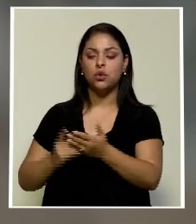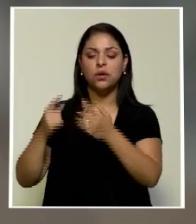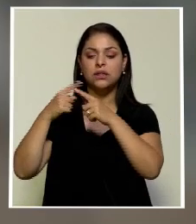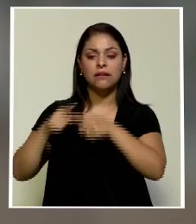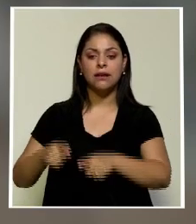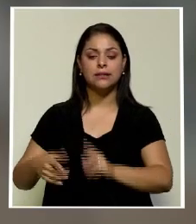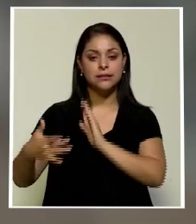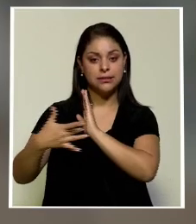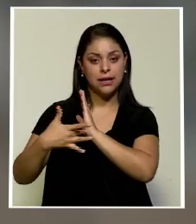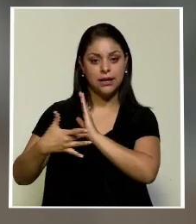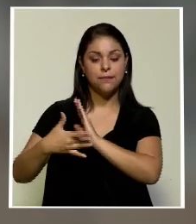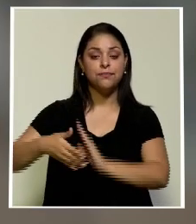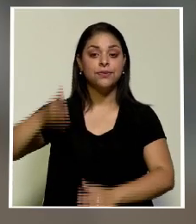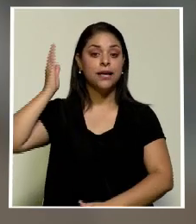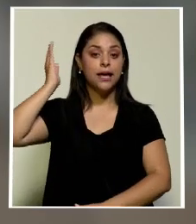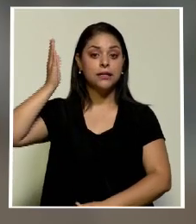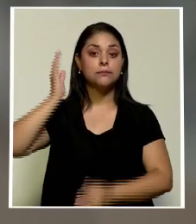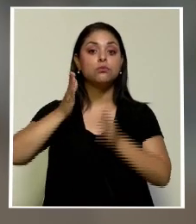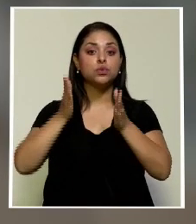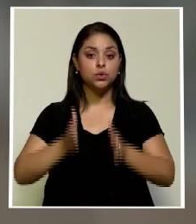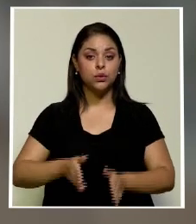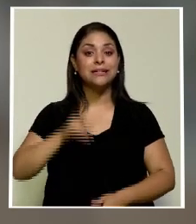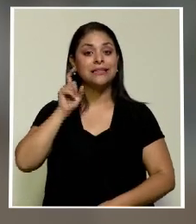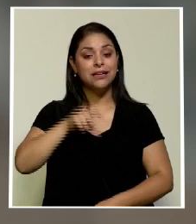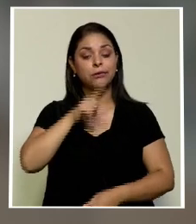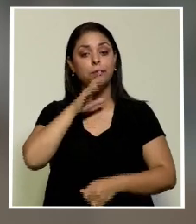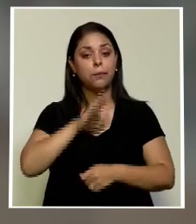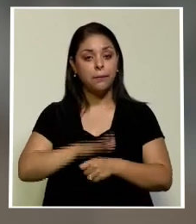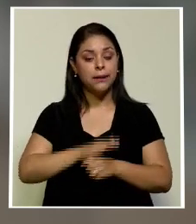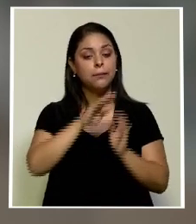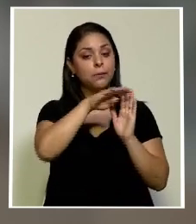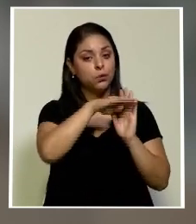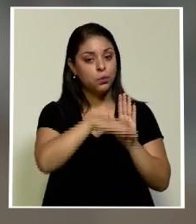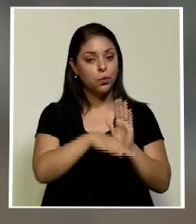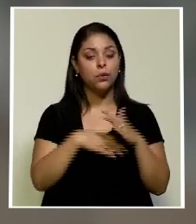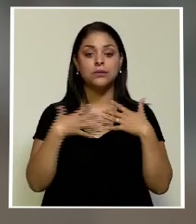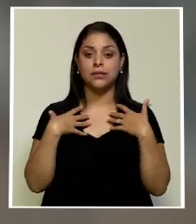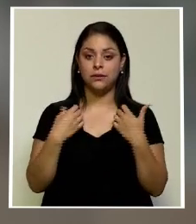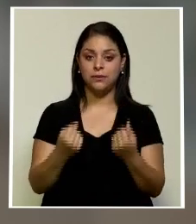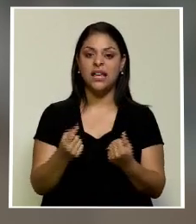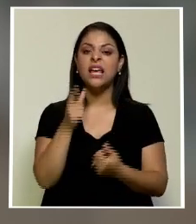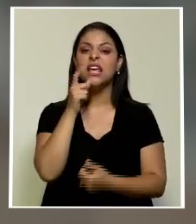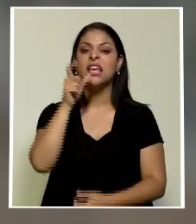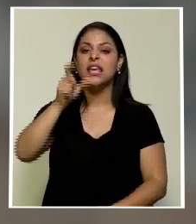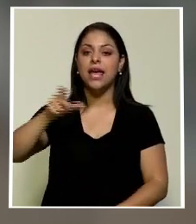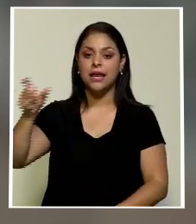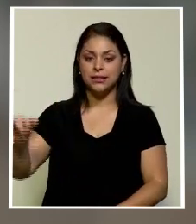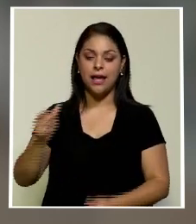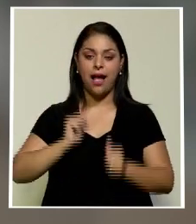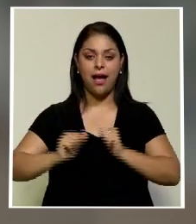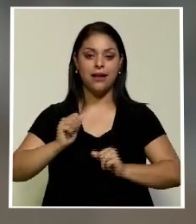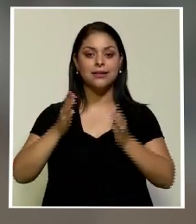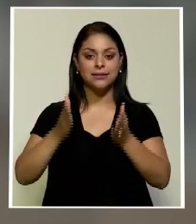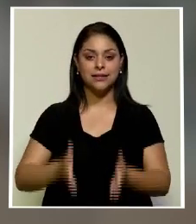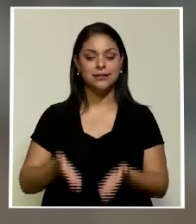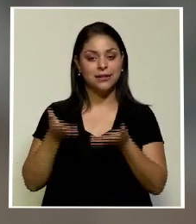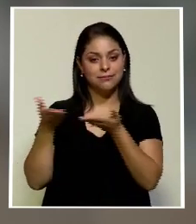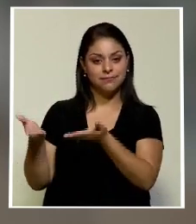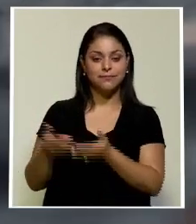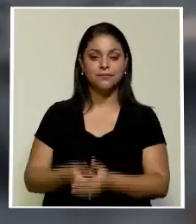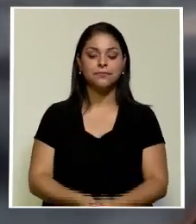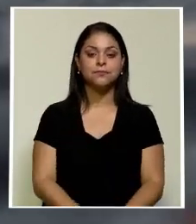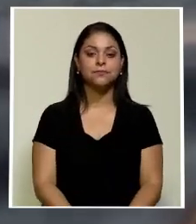Los expositores deberán cumplir con todos los protocolos sanitarios. Estos son algunos de los artistas que estarán presentes en esta